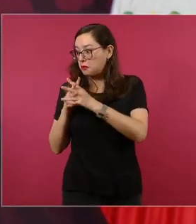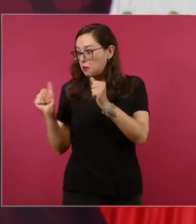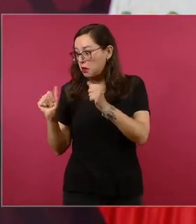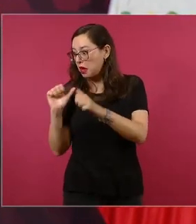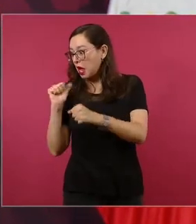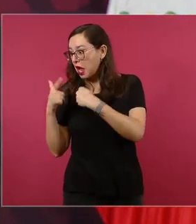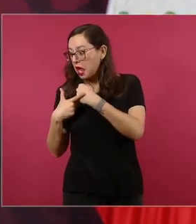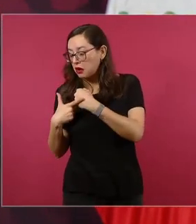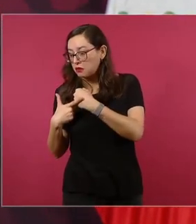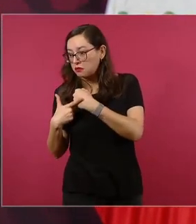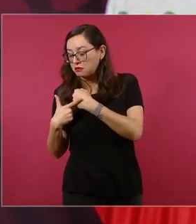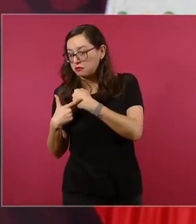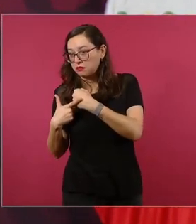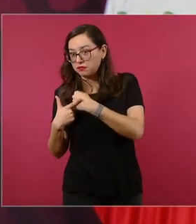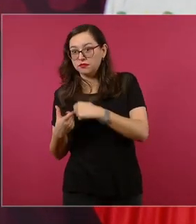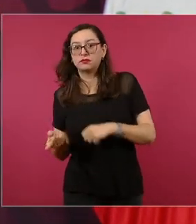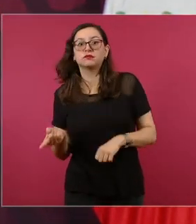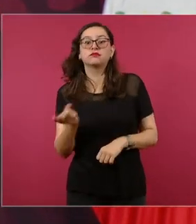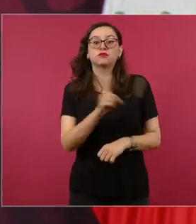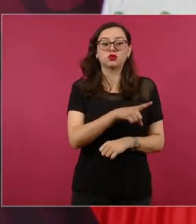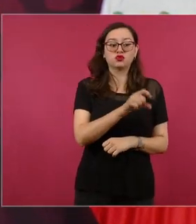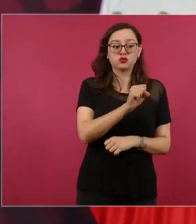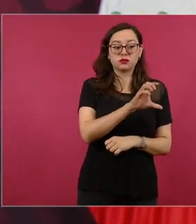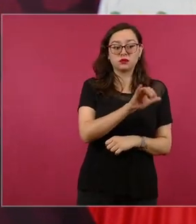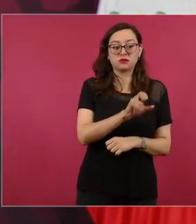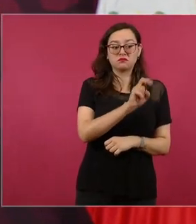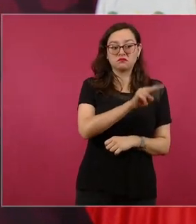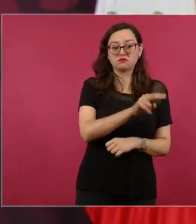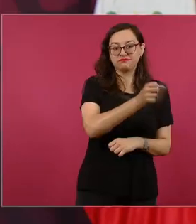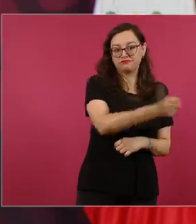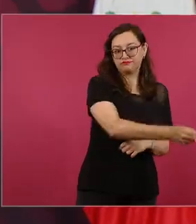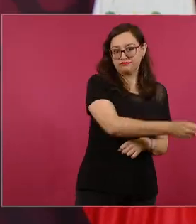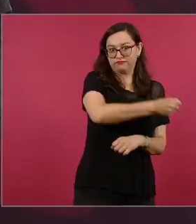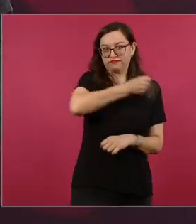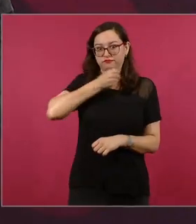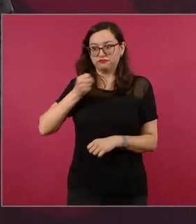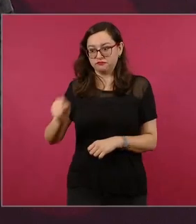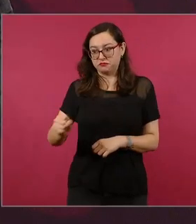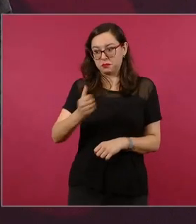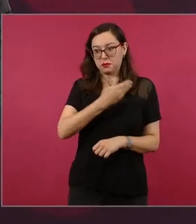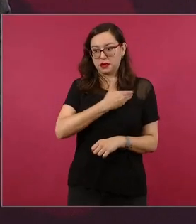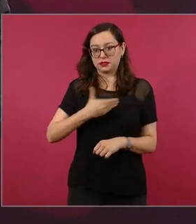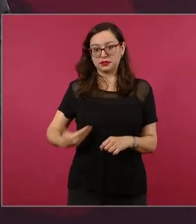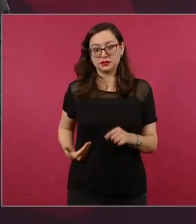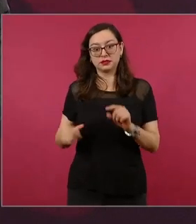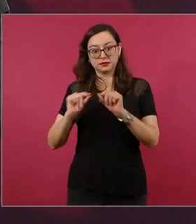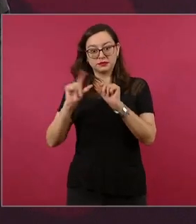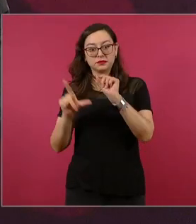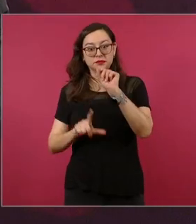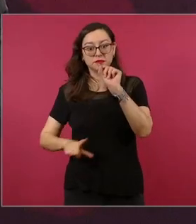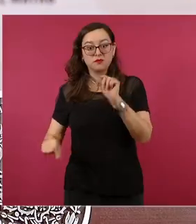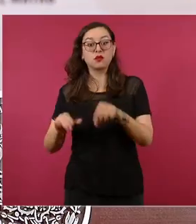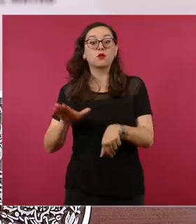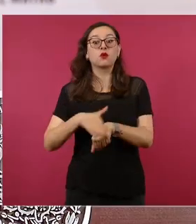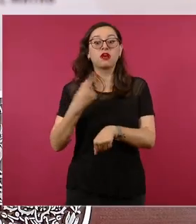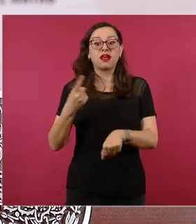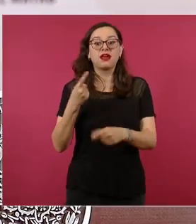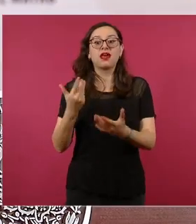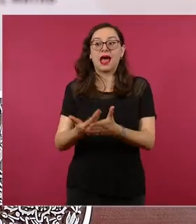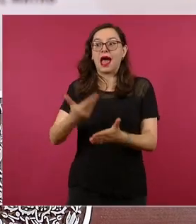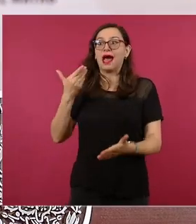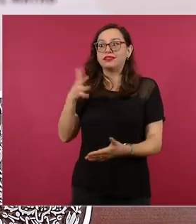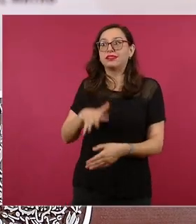Pero tenía la legalidad, la legitimidad, sobre todo, de que había